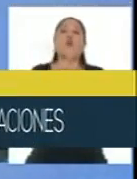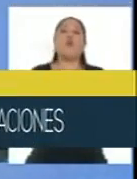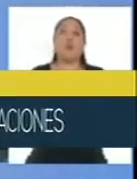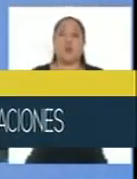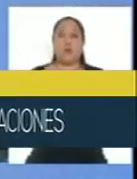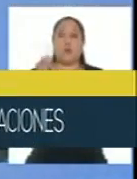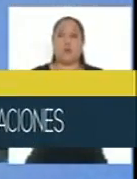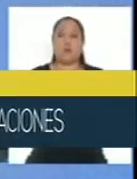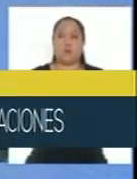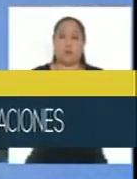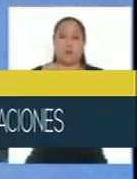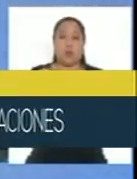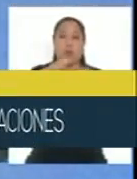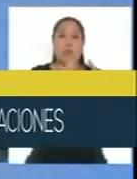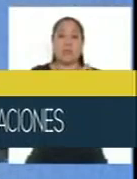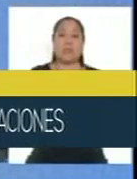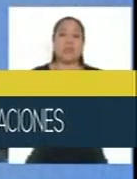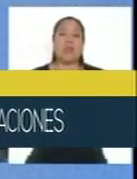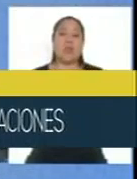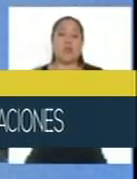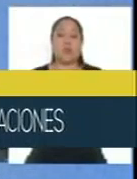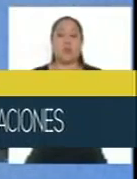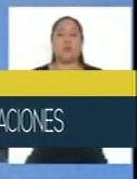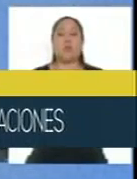fundamentalmente urbanos.